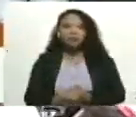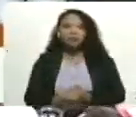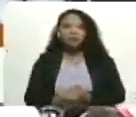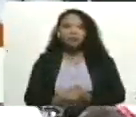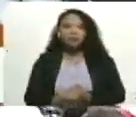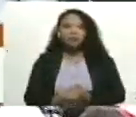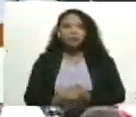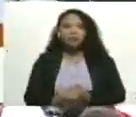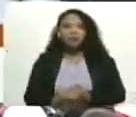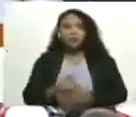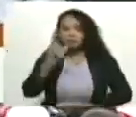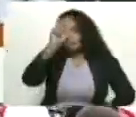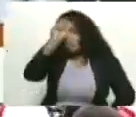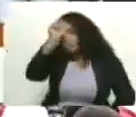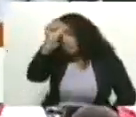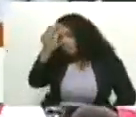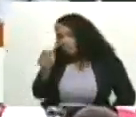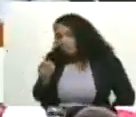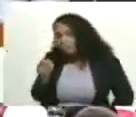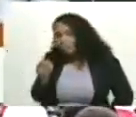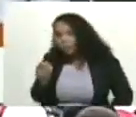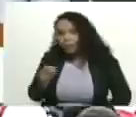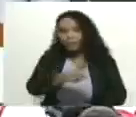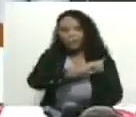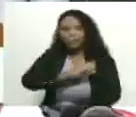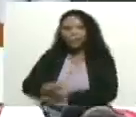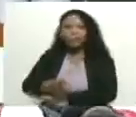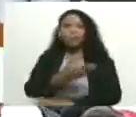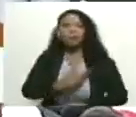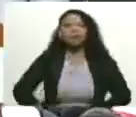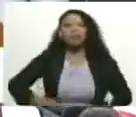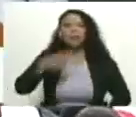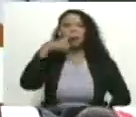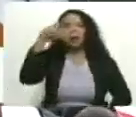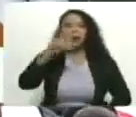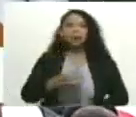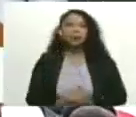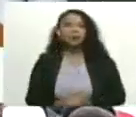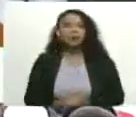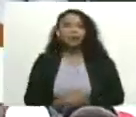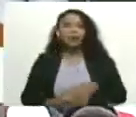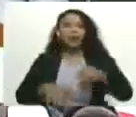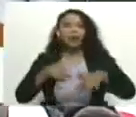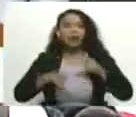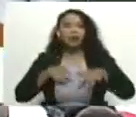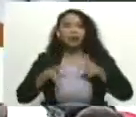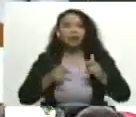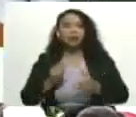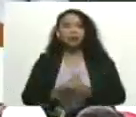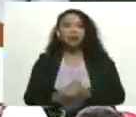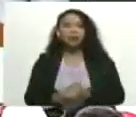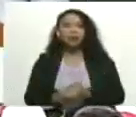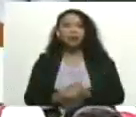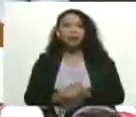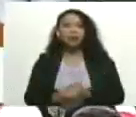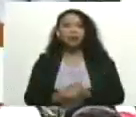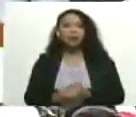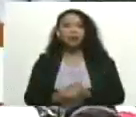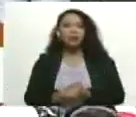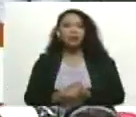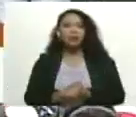A ustedes nuestro reconocimiento. Ha ordenado el presidente Nicolás Maduro estas actividades. Y sabemos,